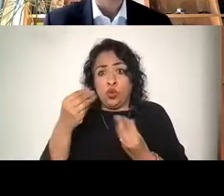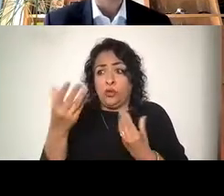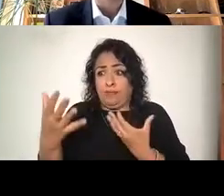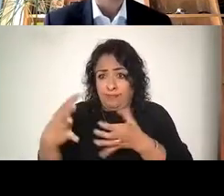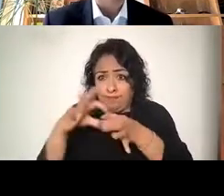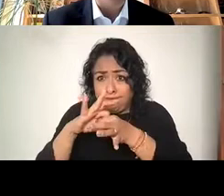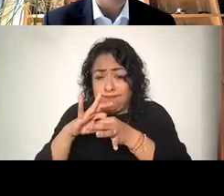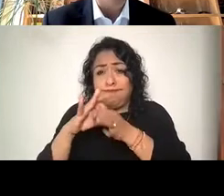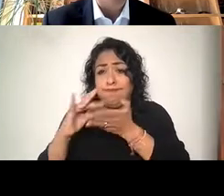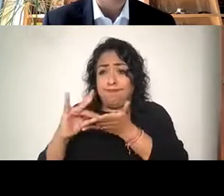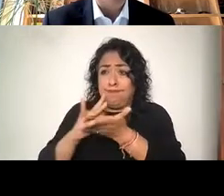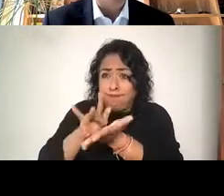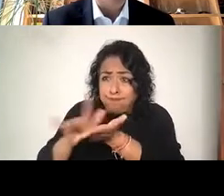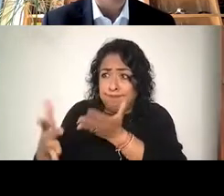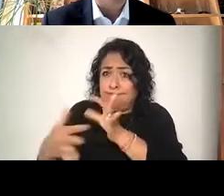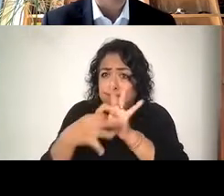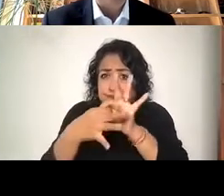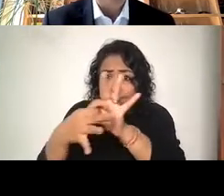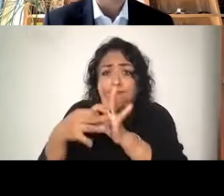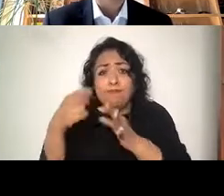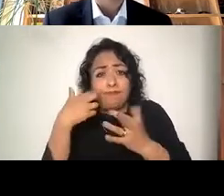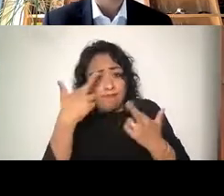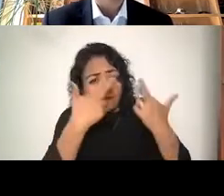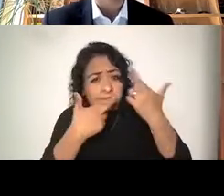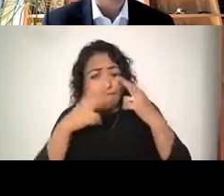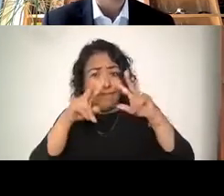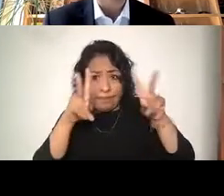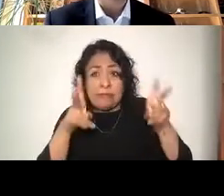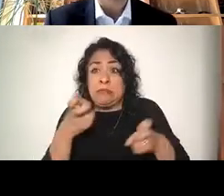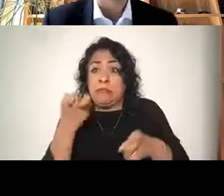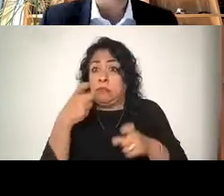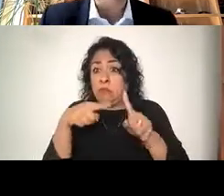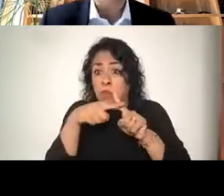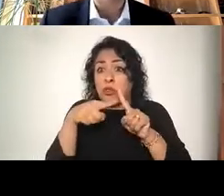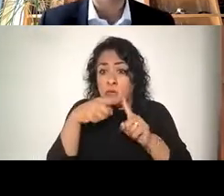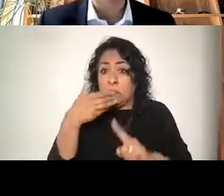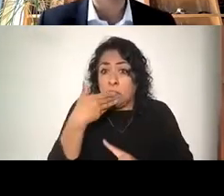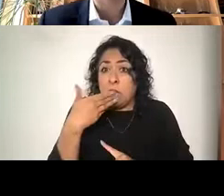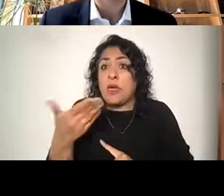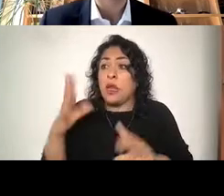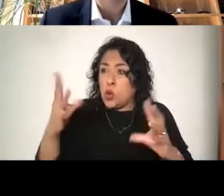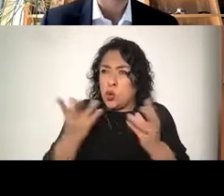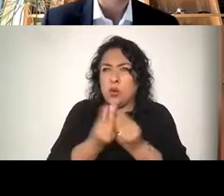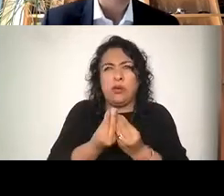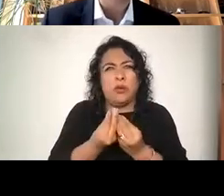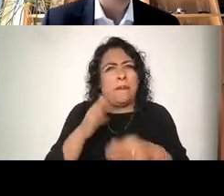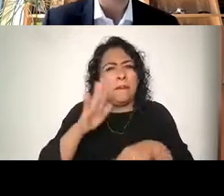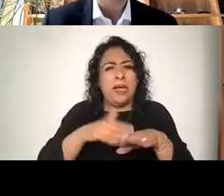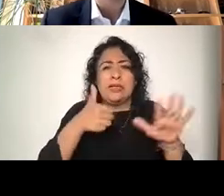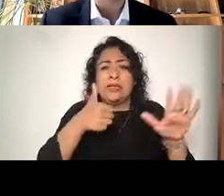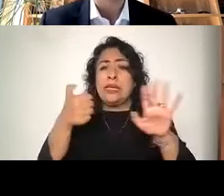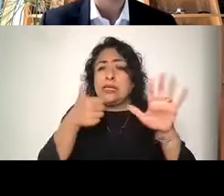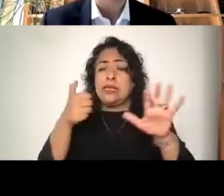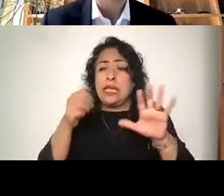ligáramos, nos sumáramos a revisar este tema, hiciéramos conjuntamente más de 600